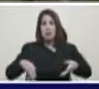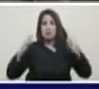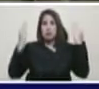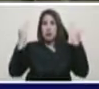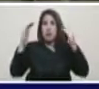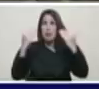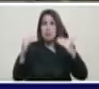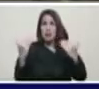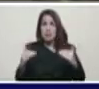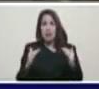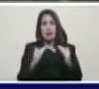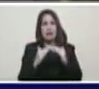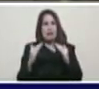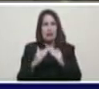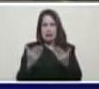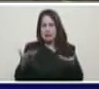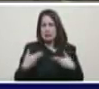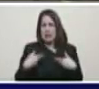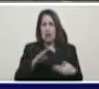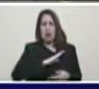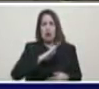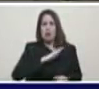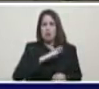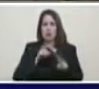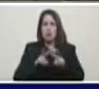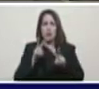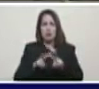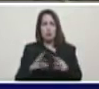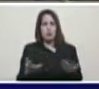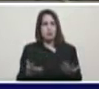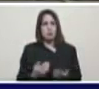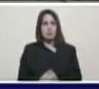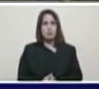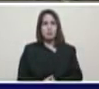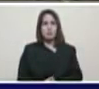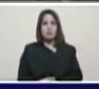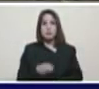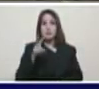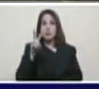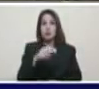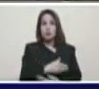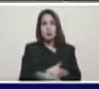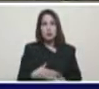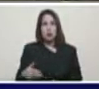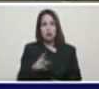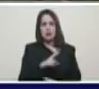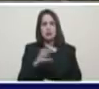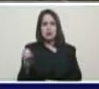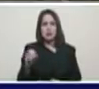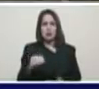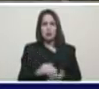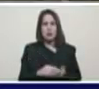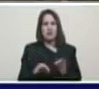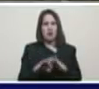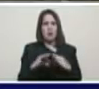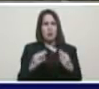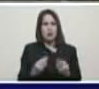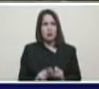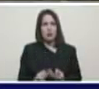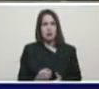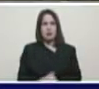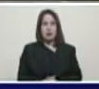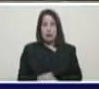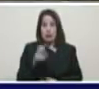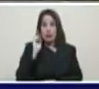la gran misión vivienda Venezuela naguará 2,300000 familias hay que